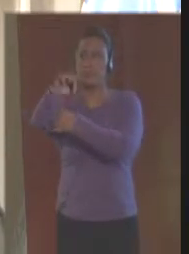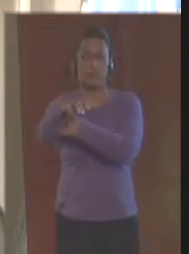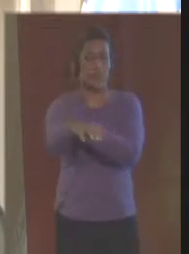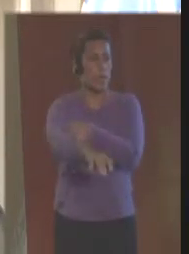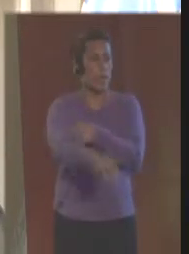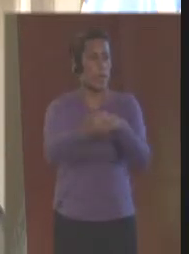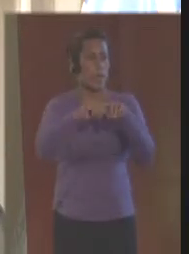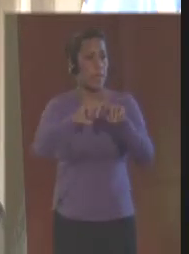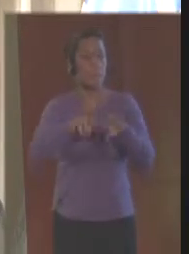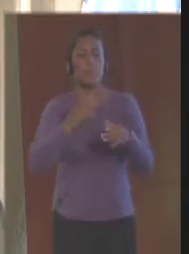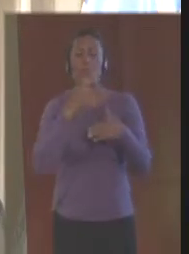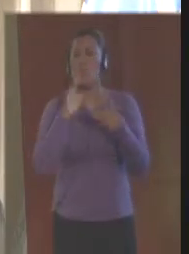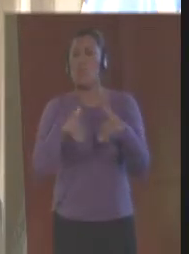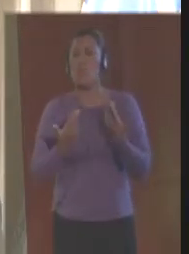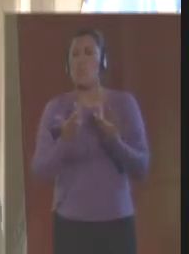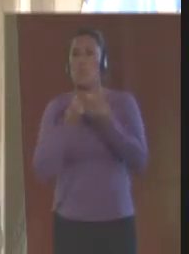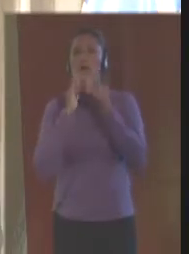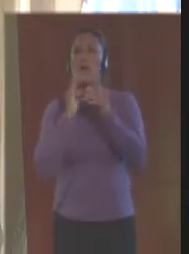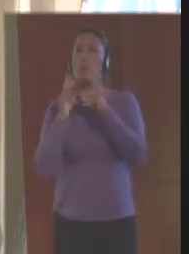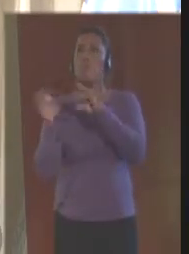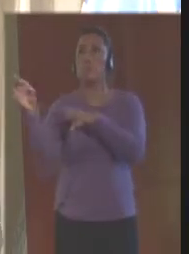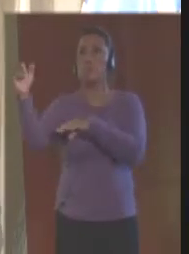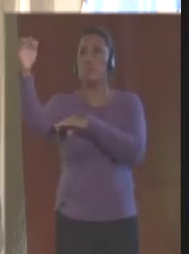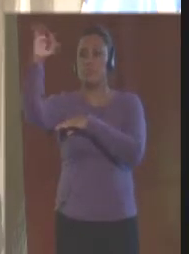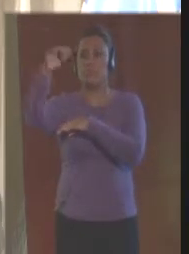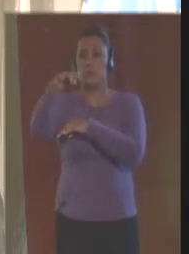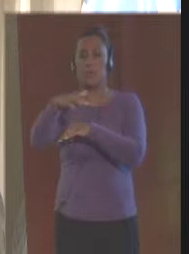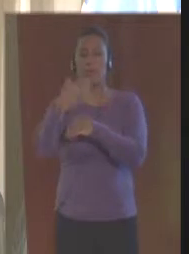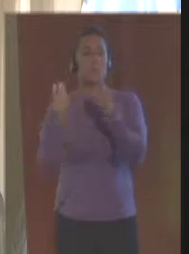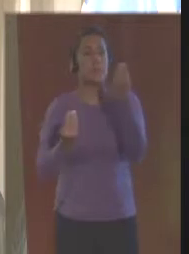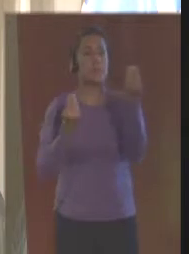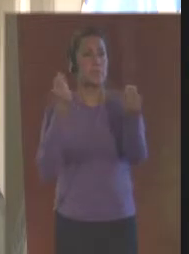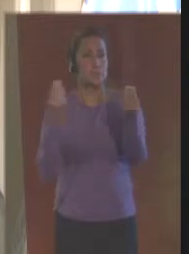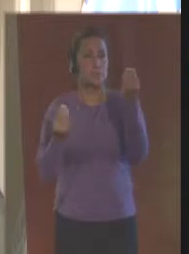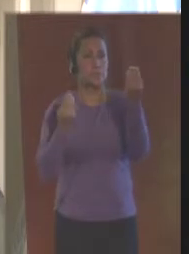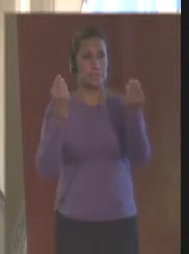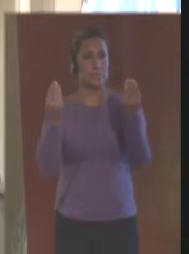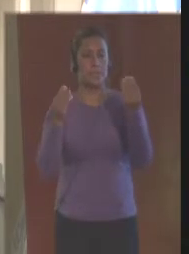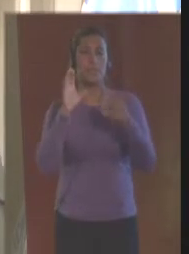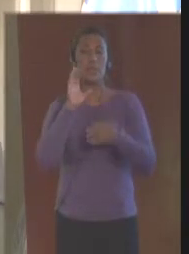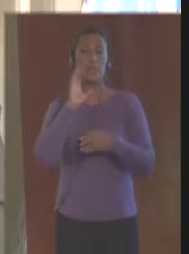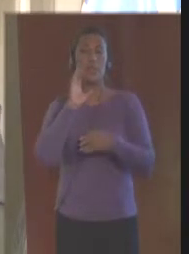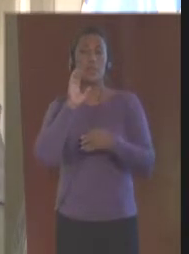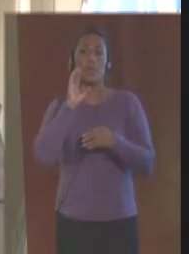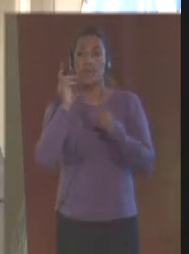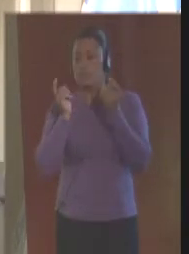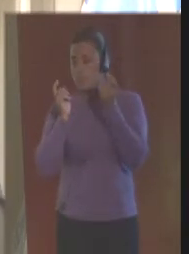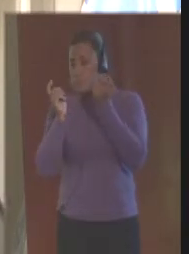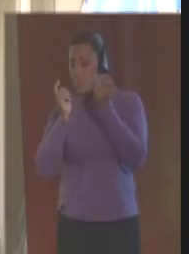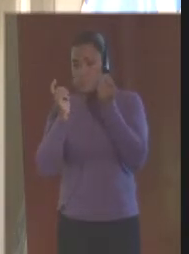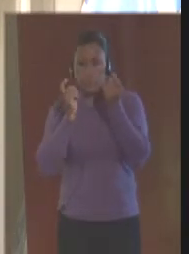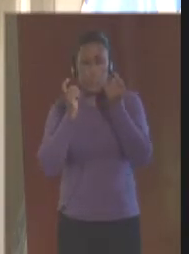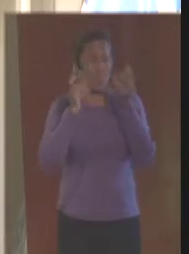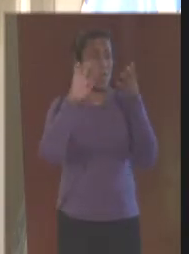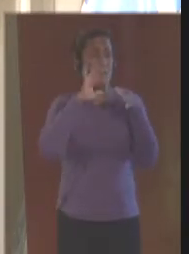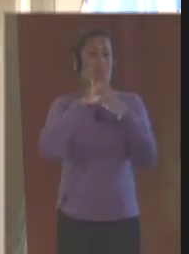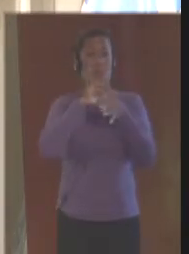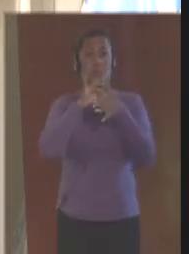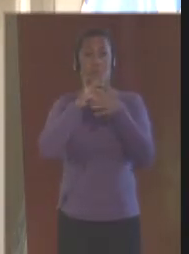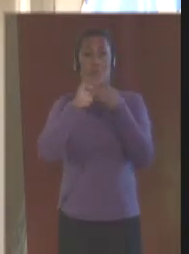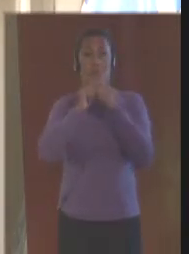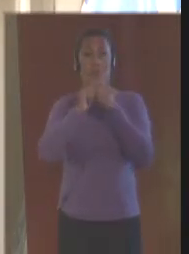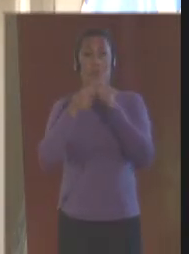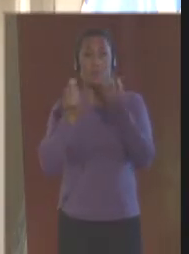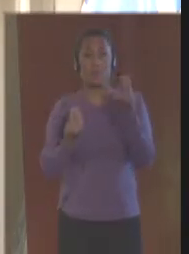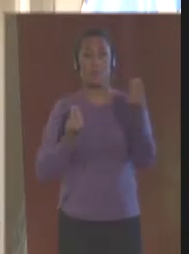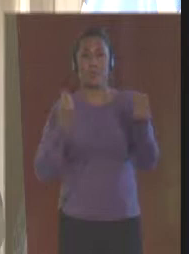para ejemplificar de mejor manera el tratamiento que Cuenca ha dado en materia de riesgos y en cuanto a